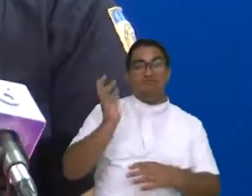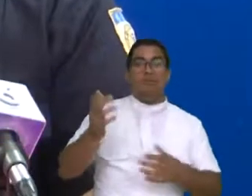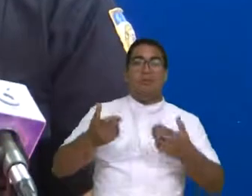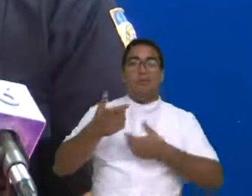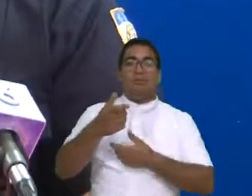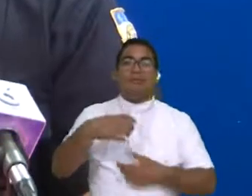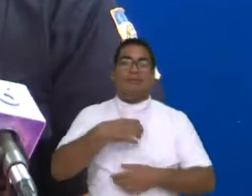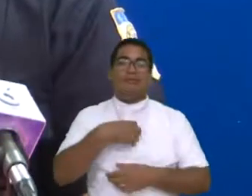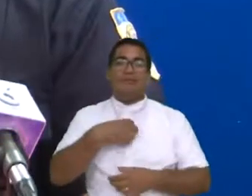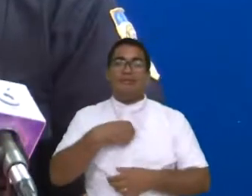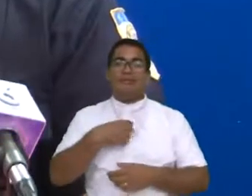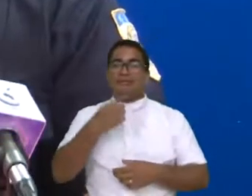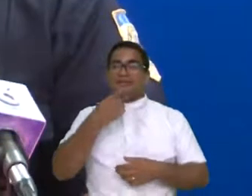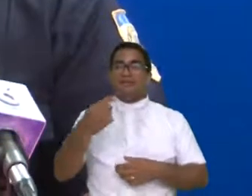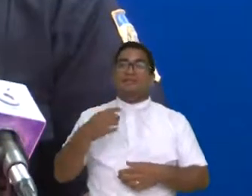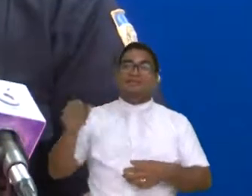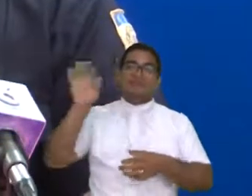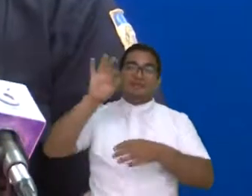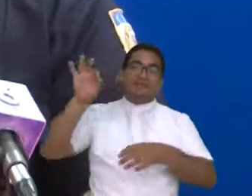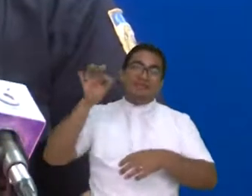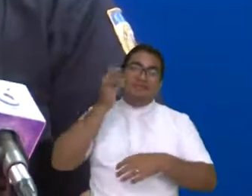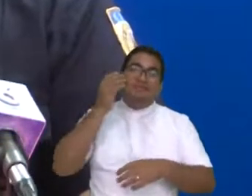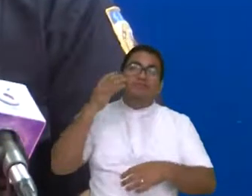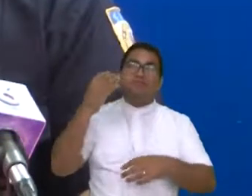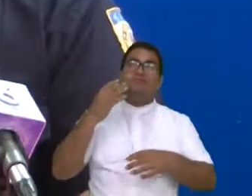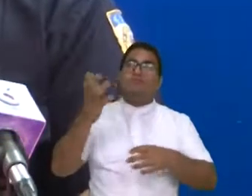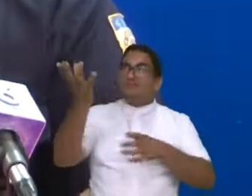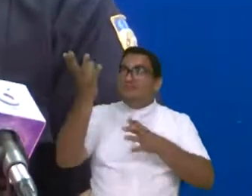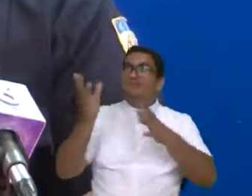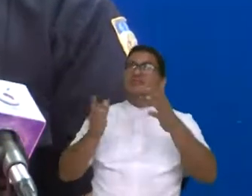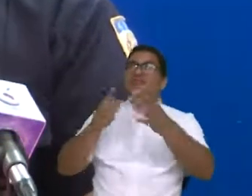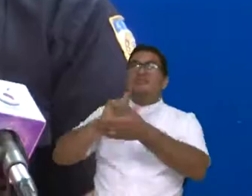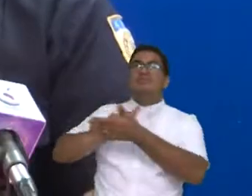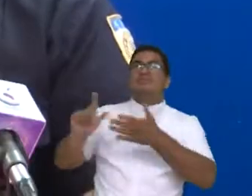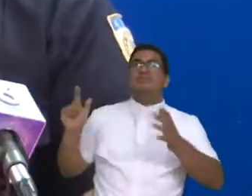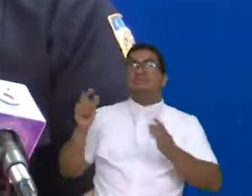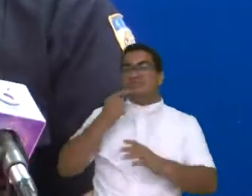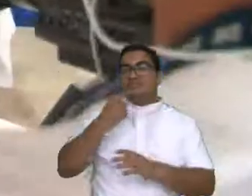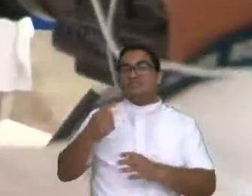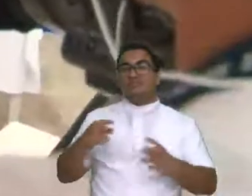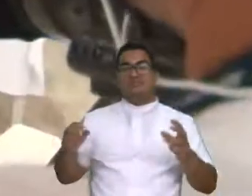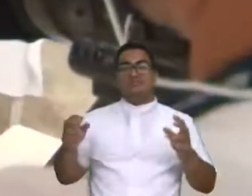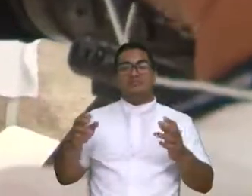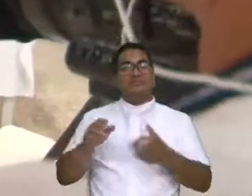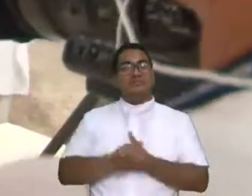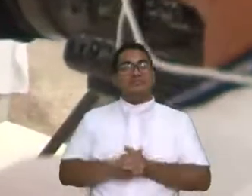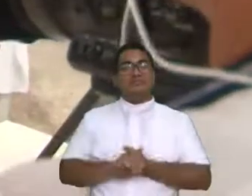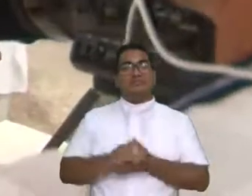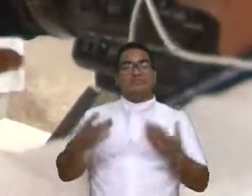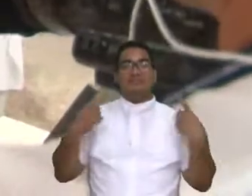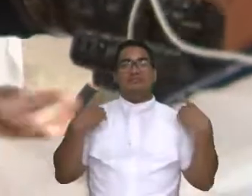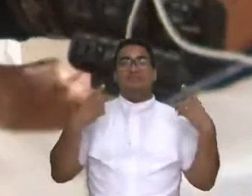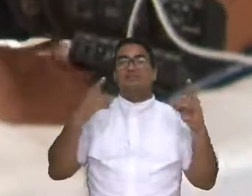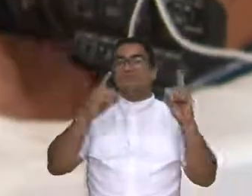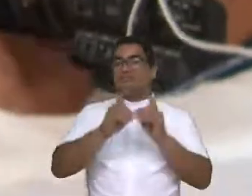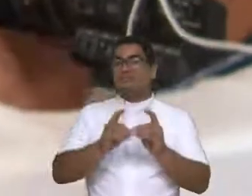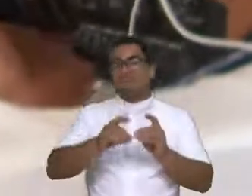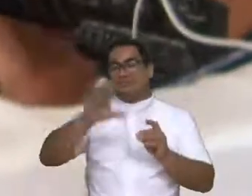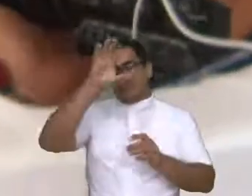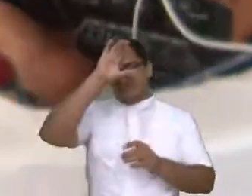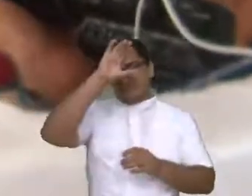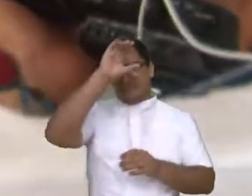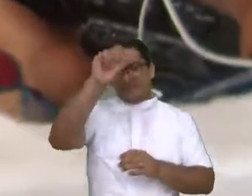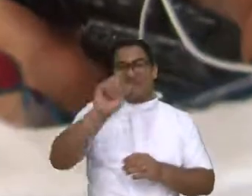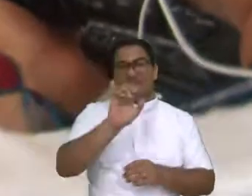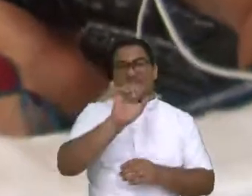preventivas, exterminio de aves africanizadas, accidentes de tránsito, fugas de gas, cortocircuitos y falsas alarmas. La dirección consular realizó